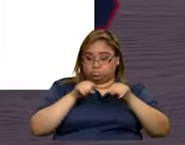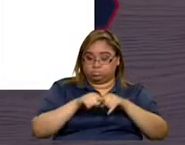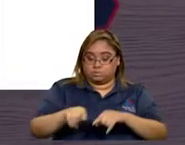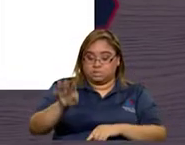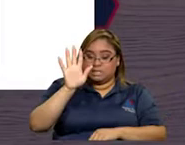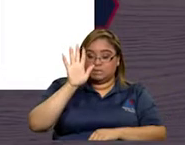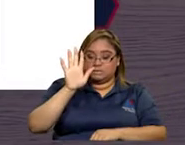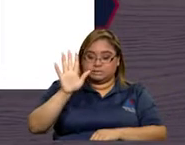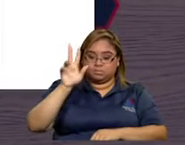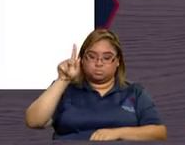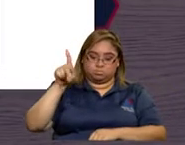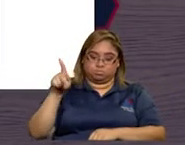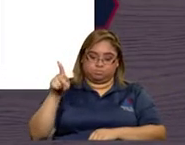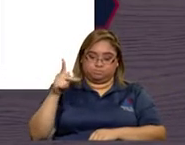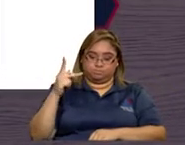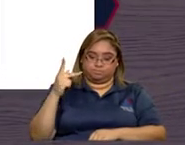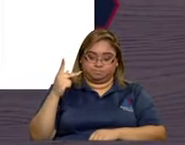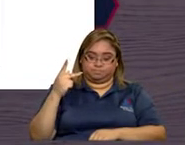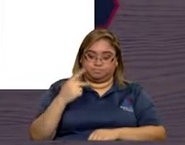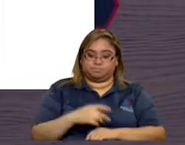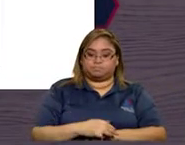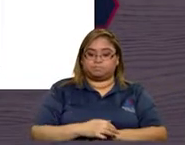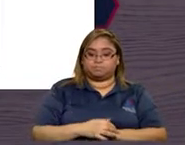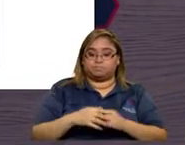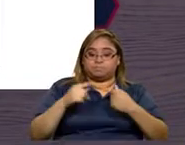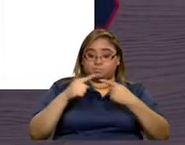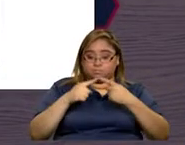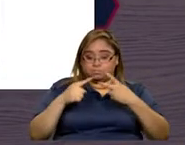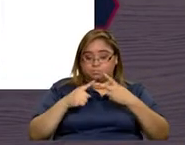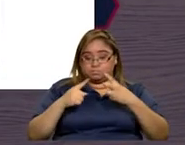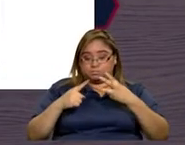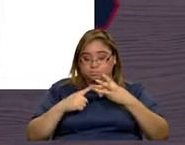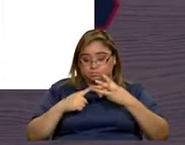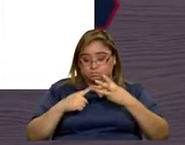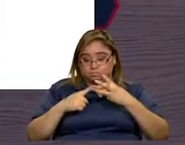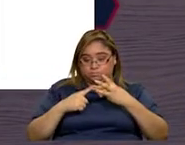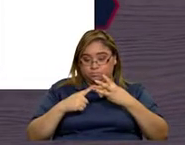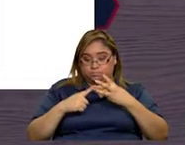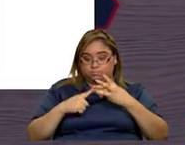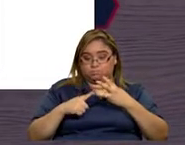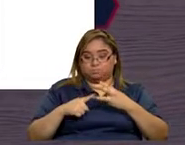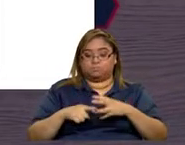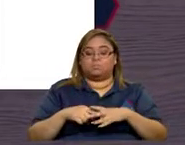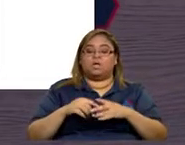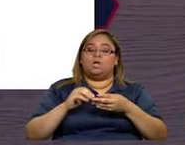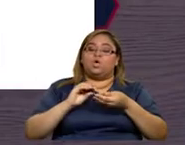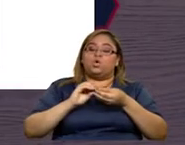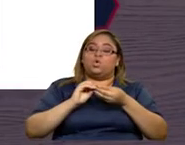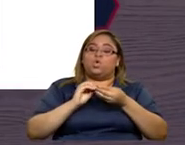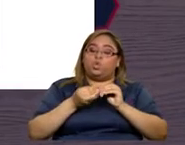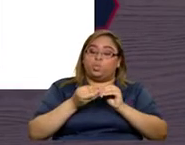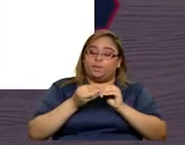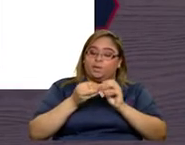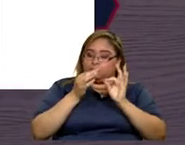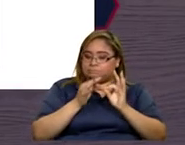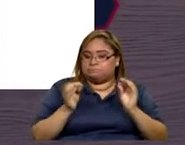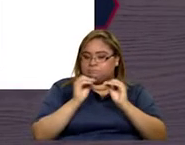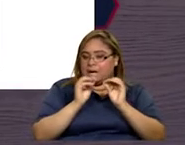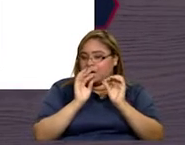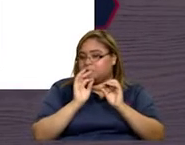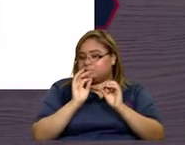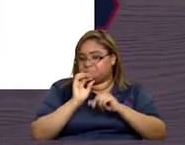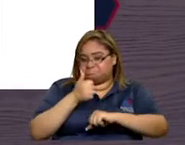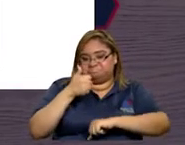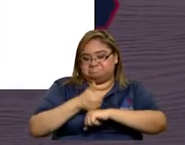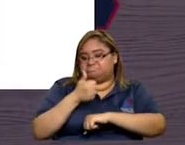3 representan lo que es la cifra significativa. ¿Ok? Aquí se